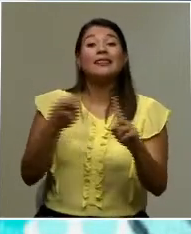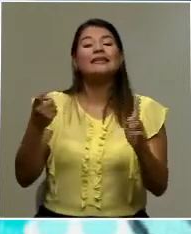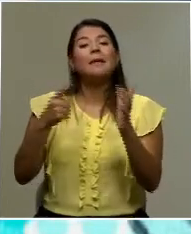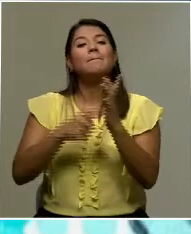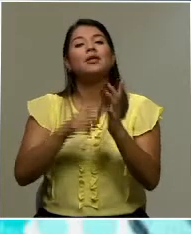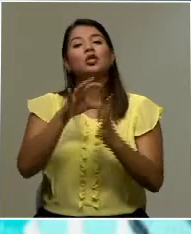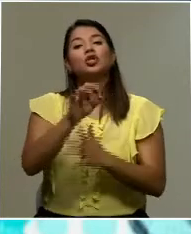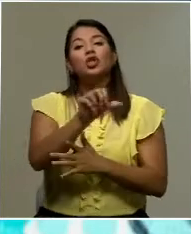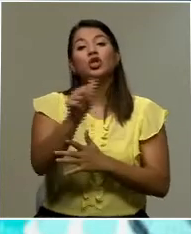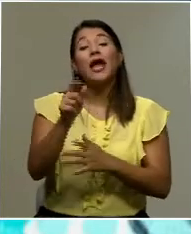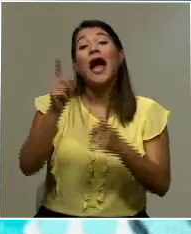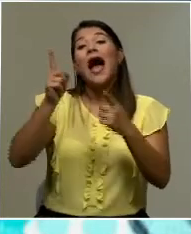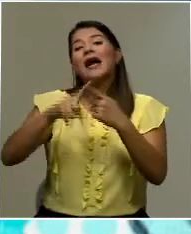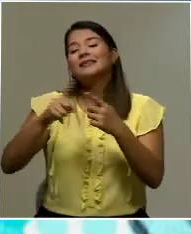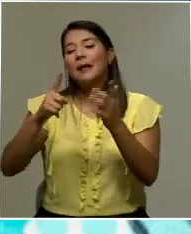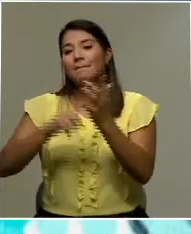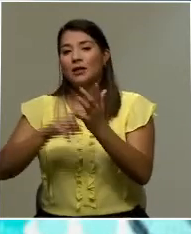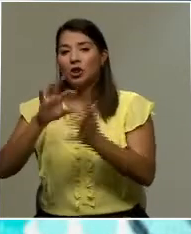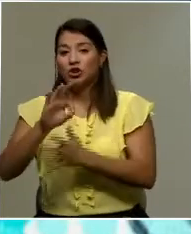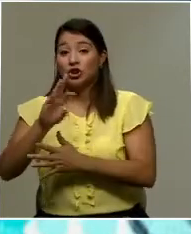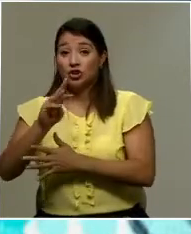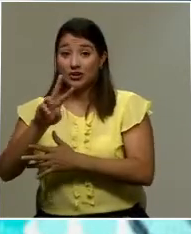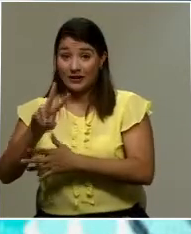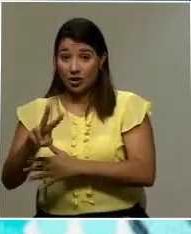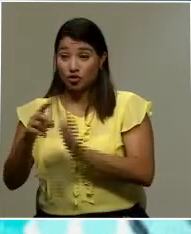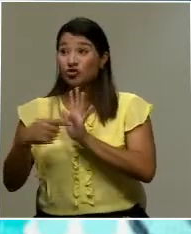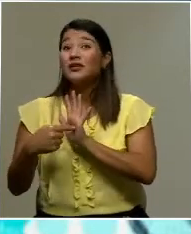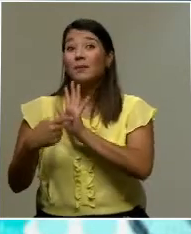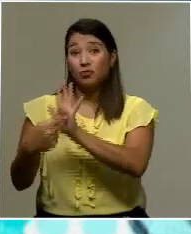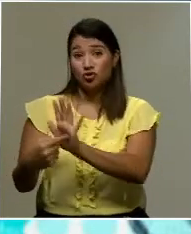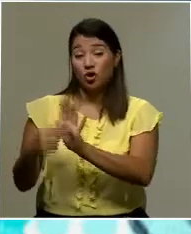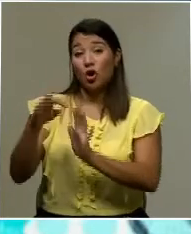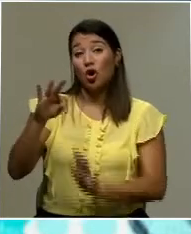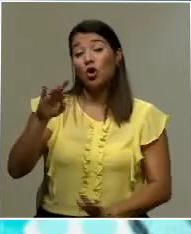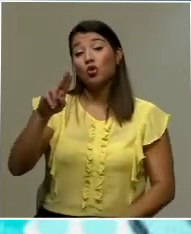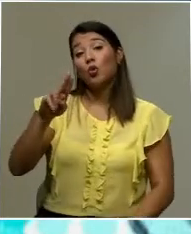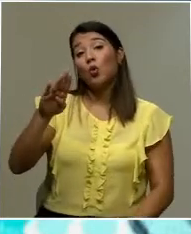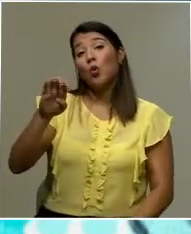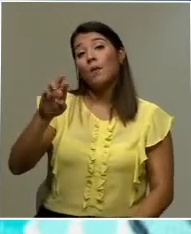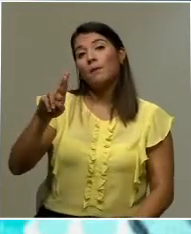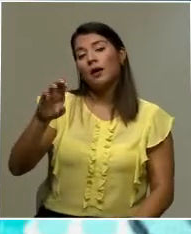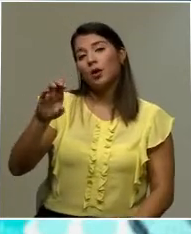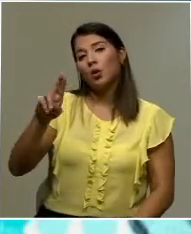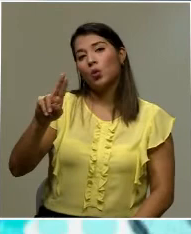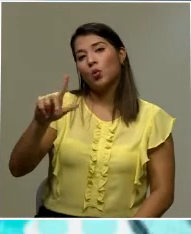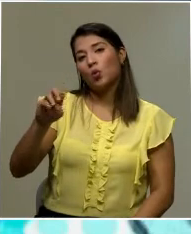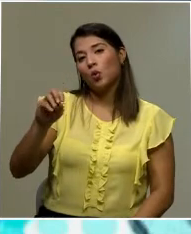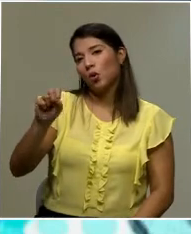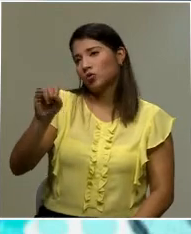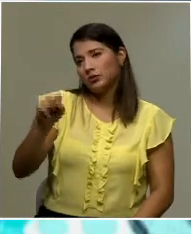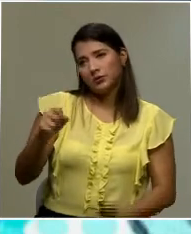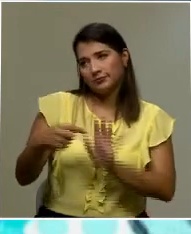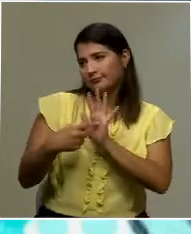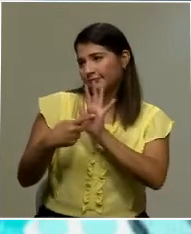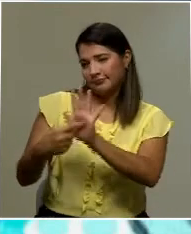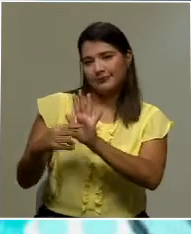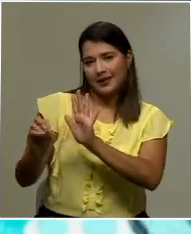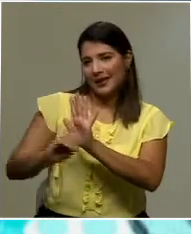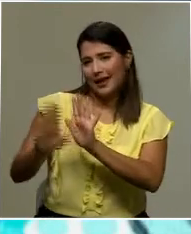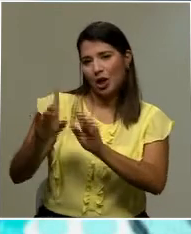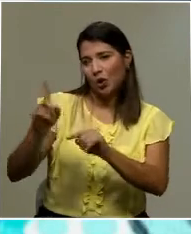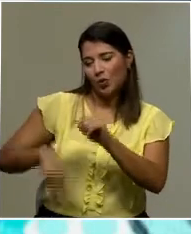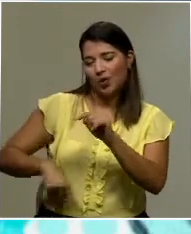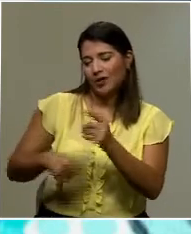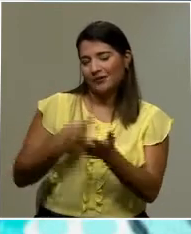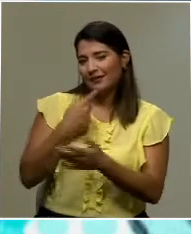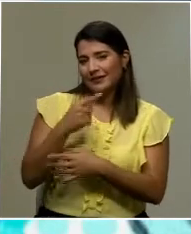1962 ninguna. En 1962 se demostró la tuberculosis, pero porque no se podía negar, porque los experimentos eran innegables, ¿no? Y después se